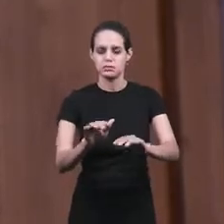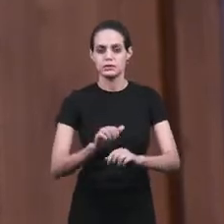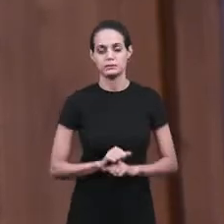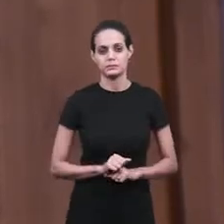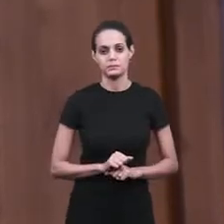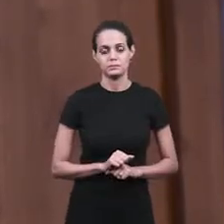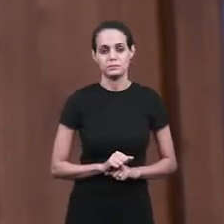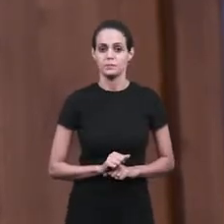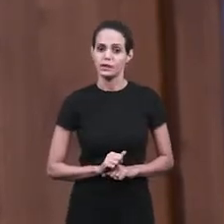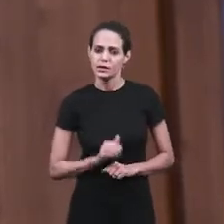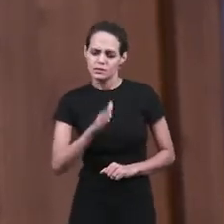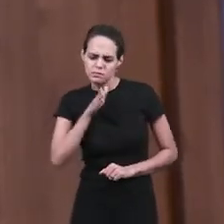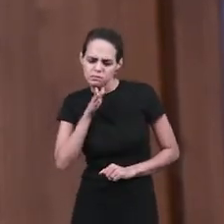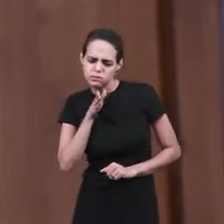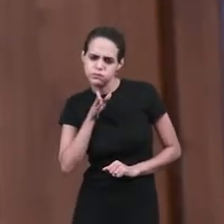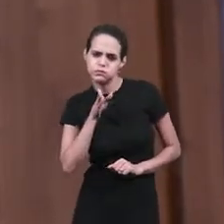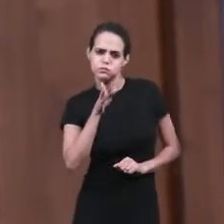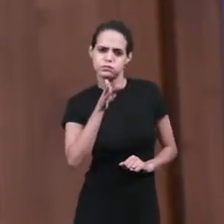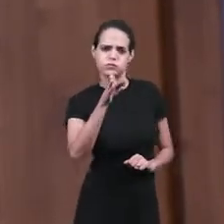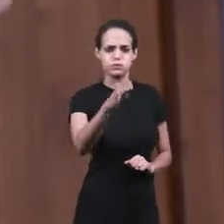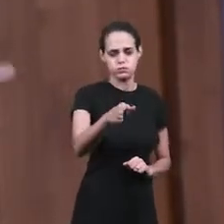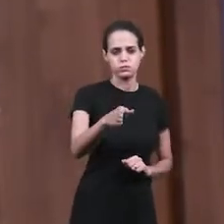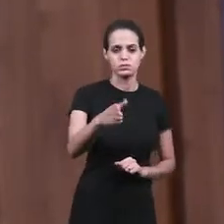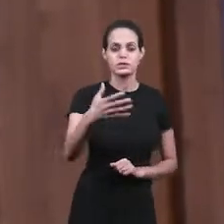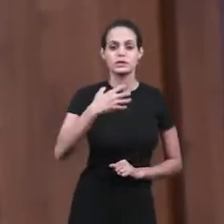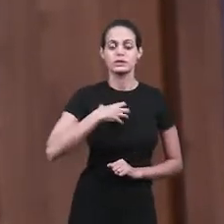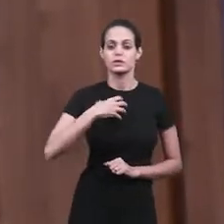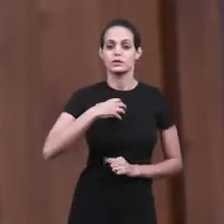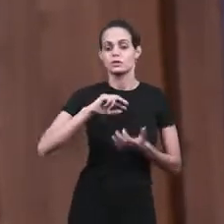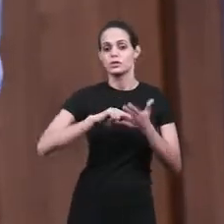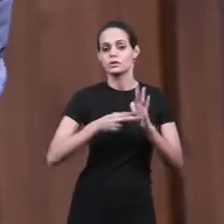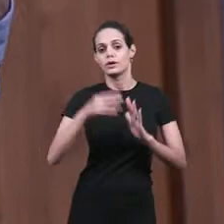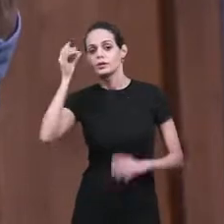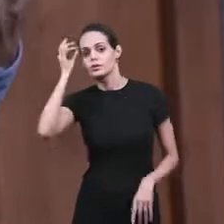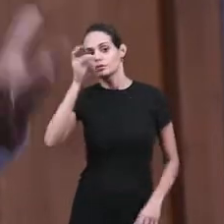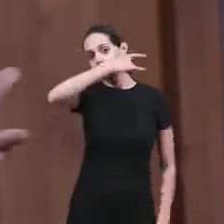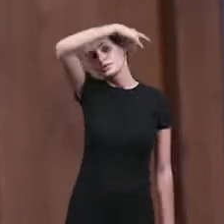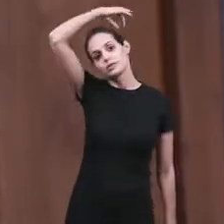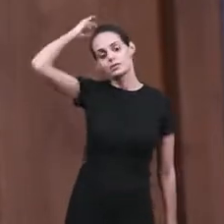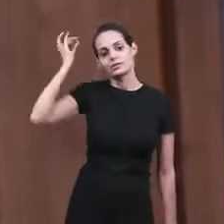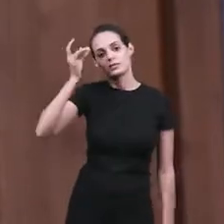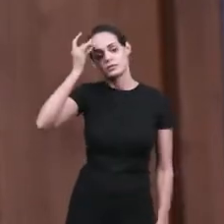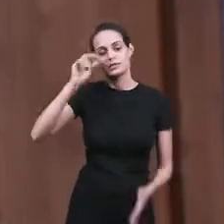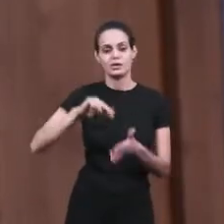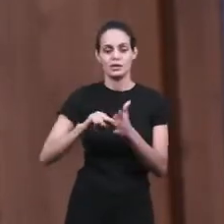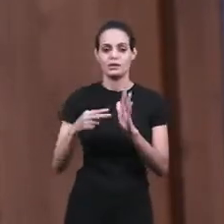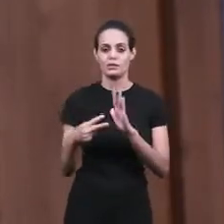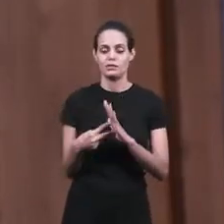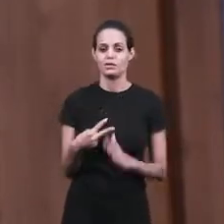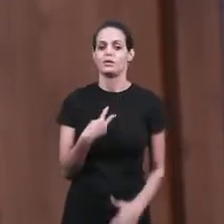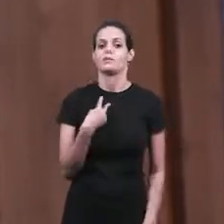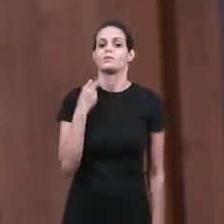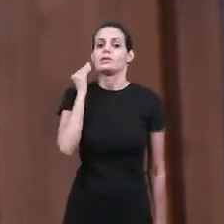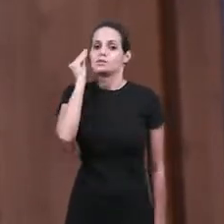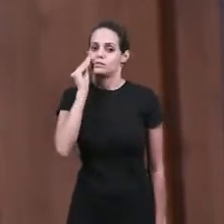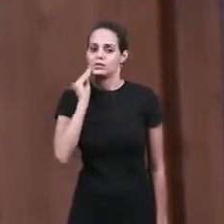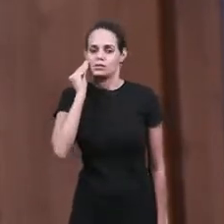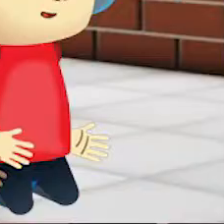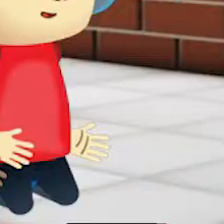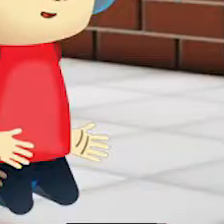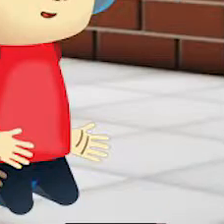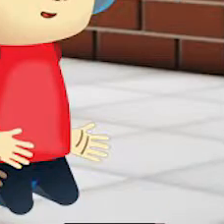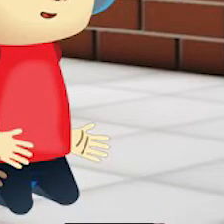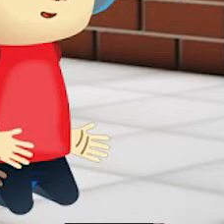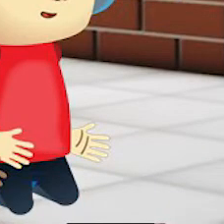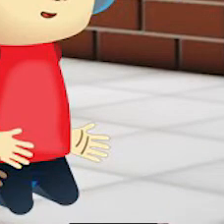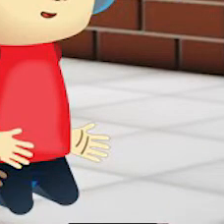un significado espiritual para nosotros. Cruzar el Jordán es vivir una experiencia de salvación. Es ser